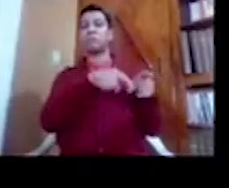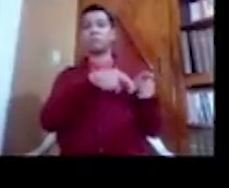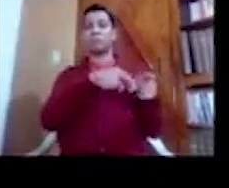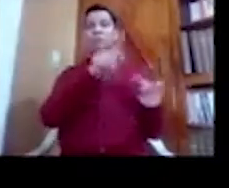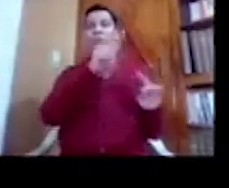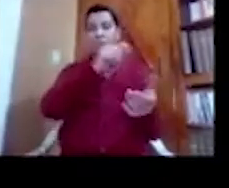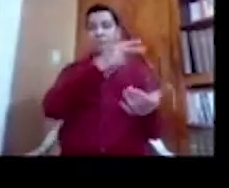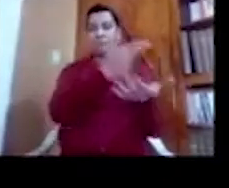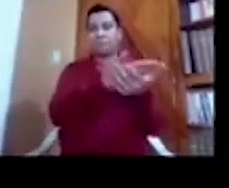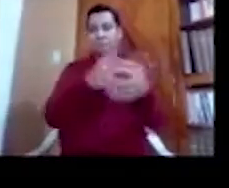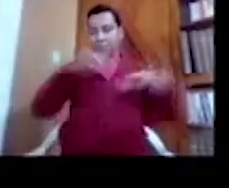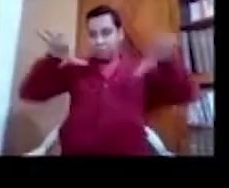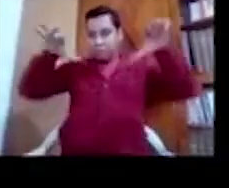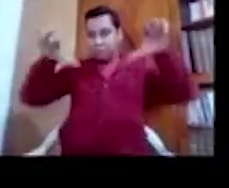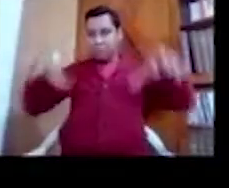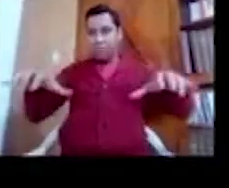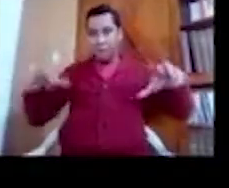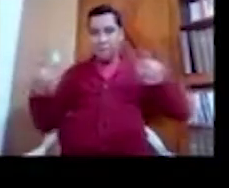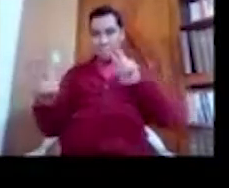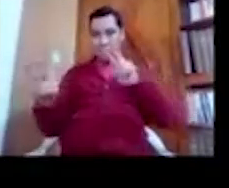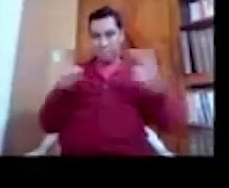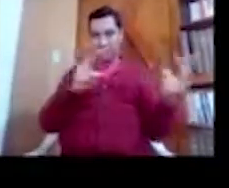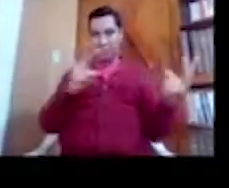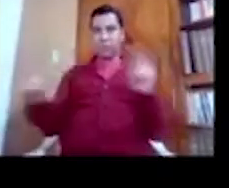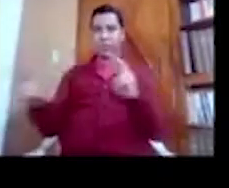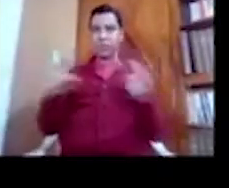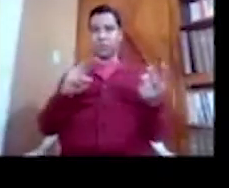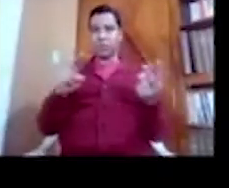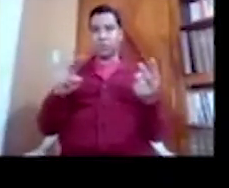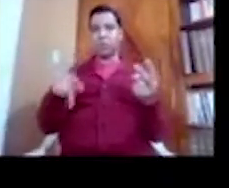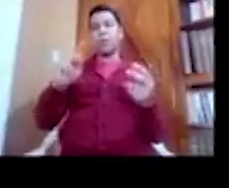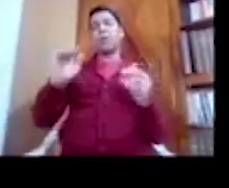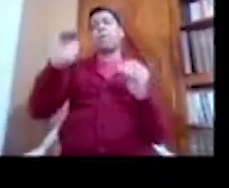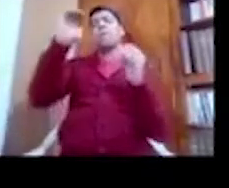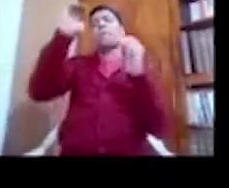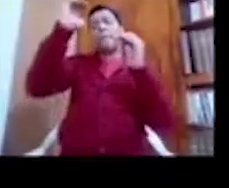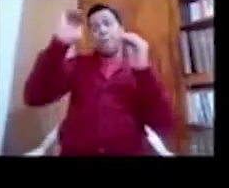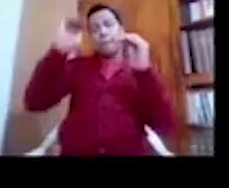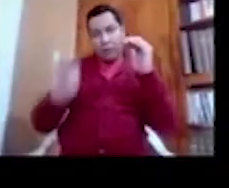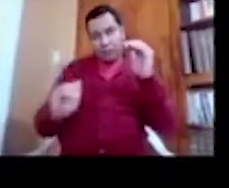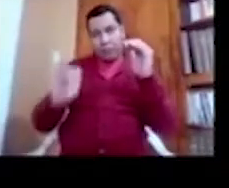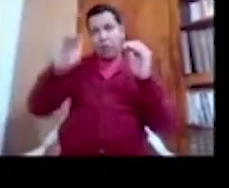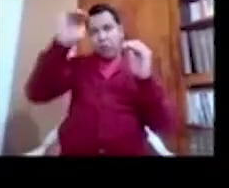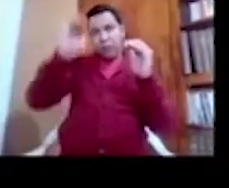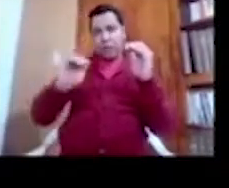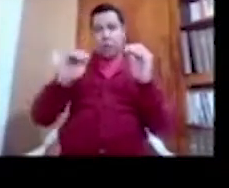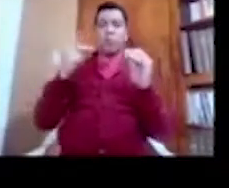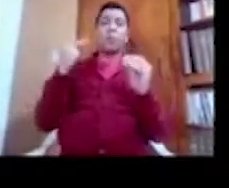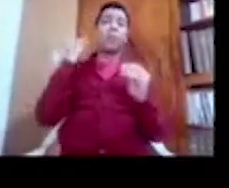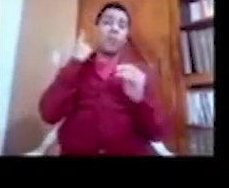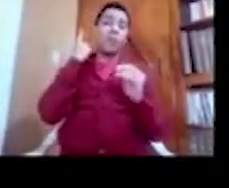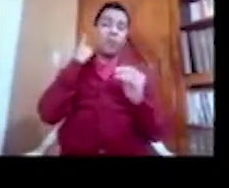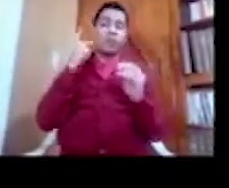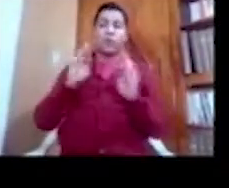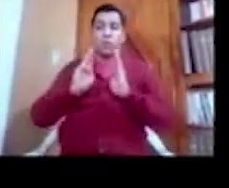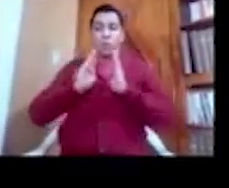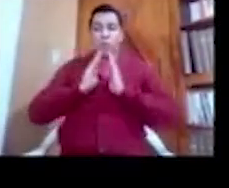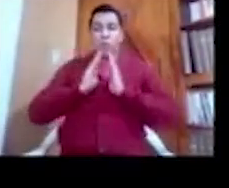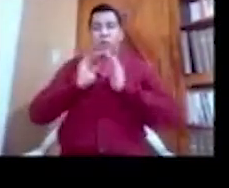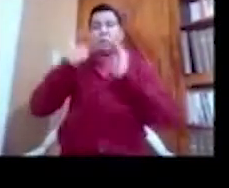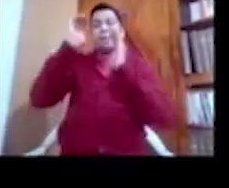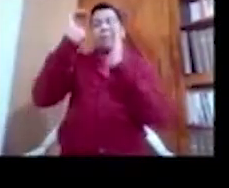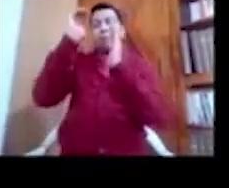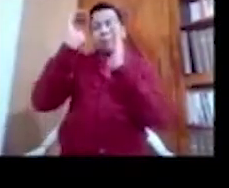Mexicotenochtitlán, pero siempre tienen menor poderío militar. Siempre tienen un poderío un poco